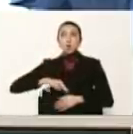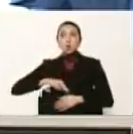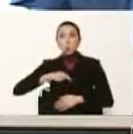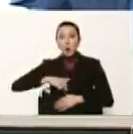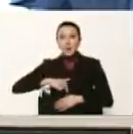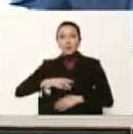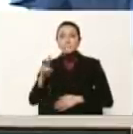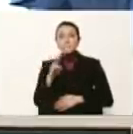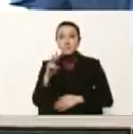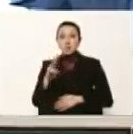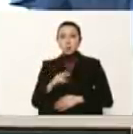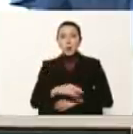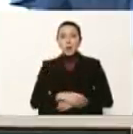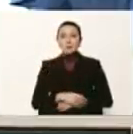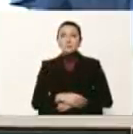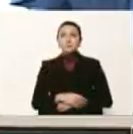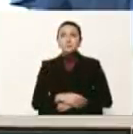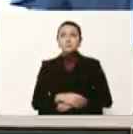Venezuela.